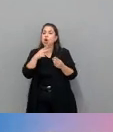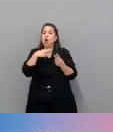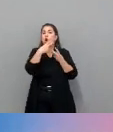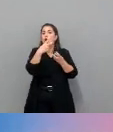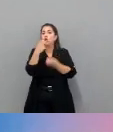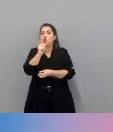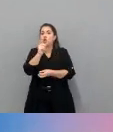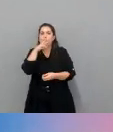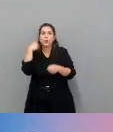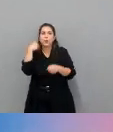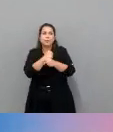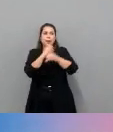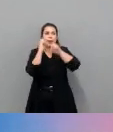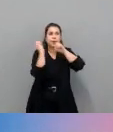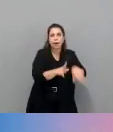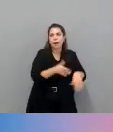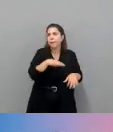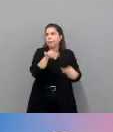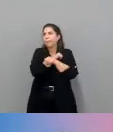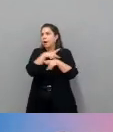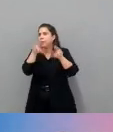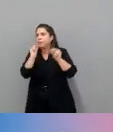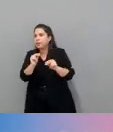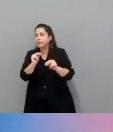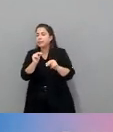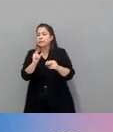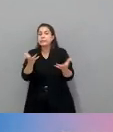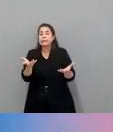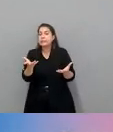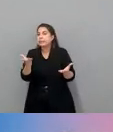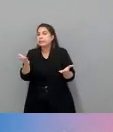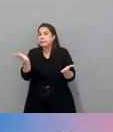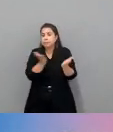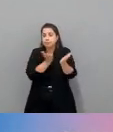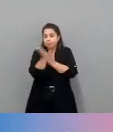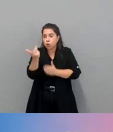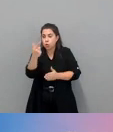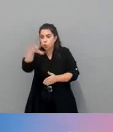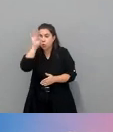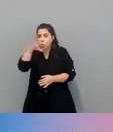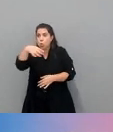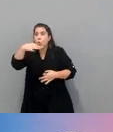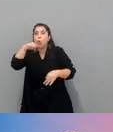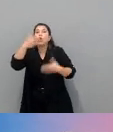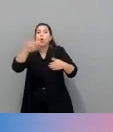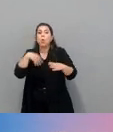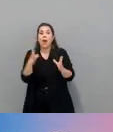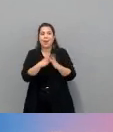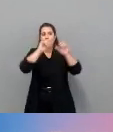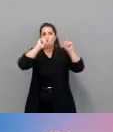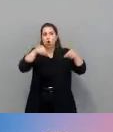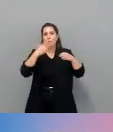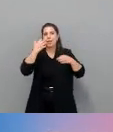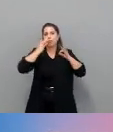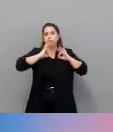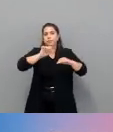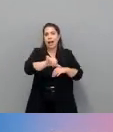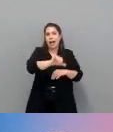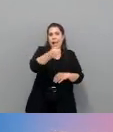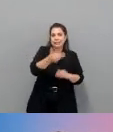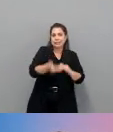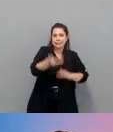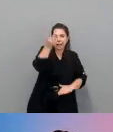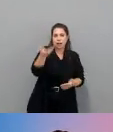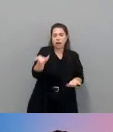sus trabajos, han acabado el paro, tal, y que la única posibilidad que tienen es darse de alta en este convenio especial. Lo paga el Estado, pero a mí me